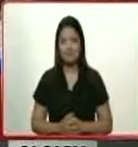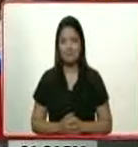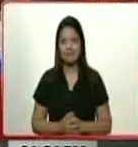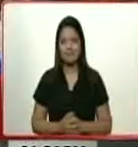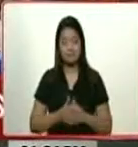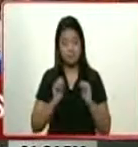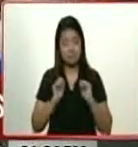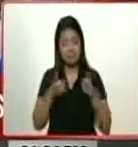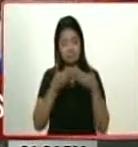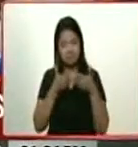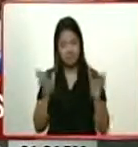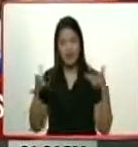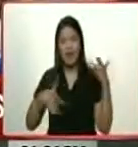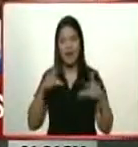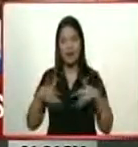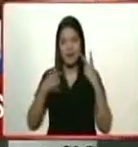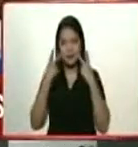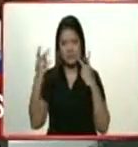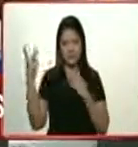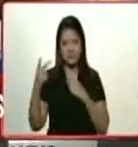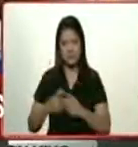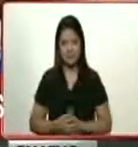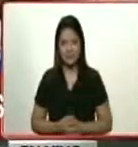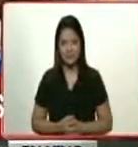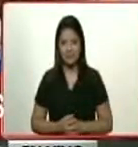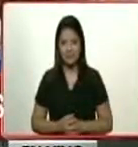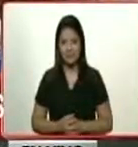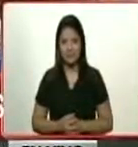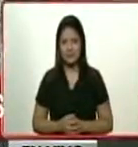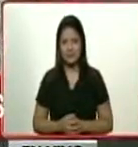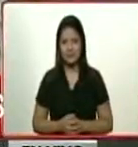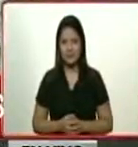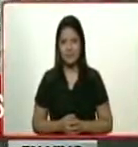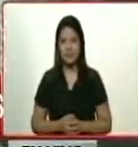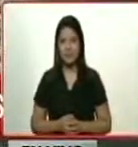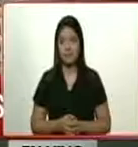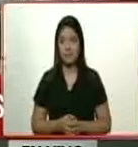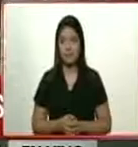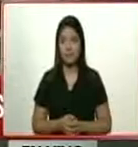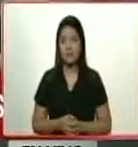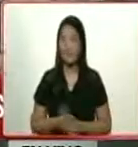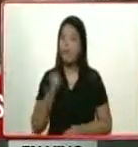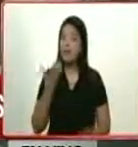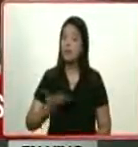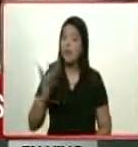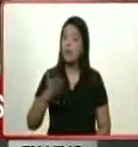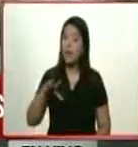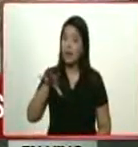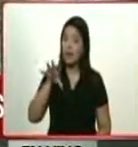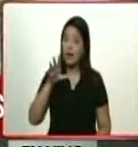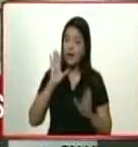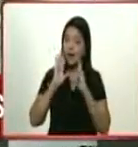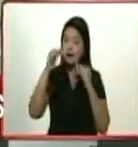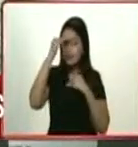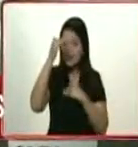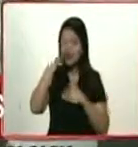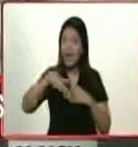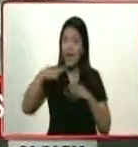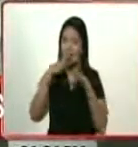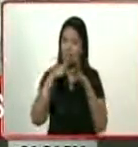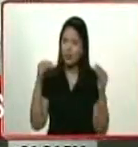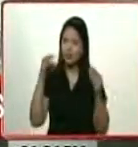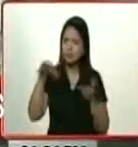de financiamientos a campesinos y agricultores del sector cafetalero. Es por ello que vamos a escuchar palabras del gobernador del